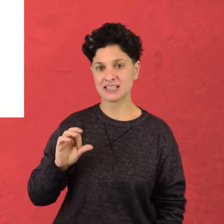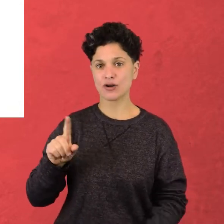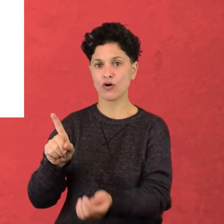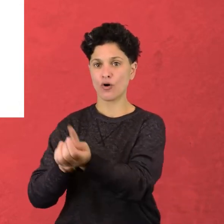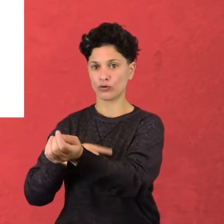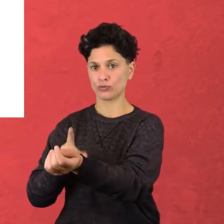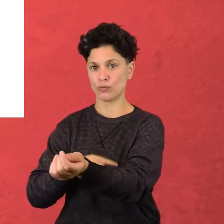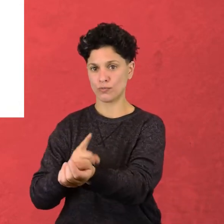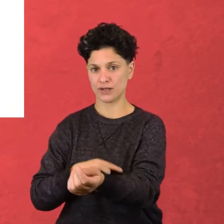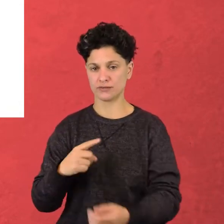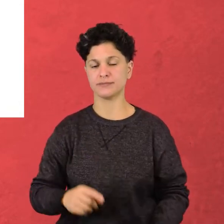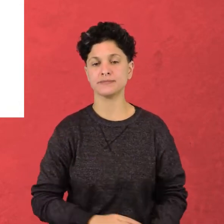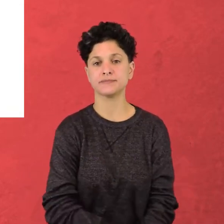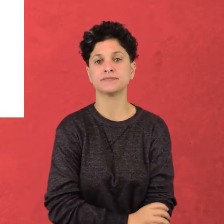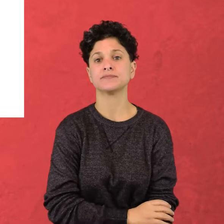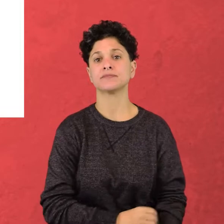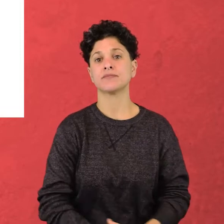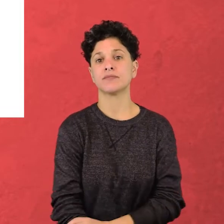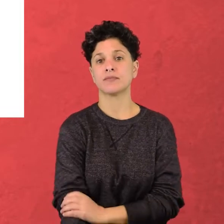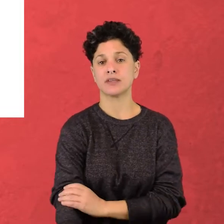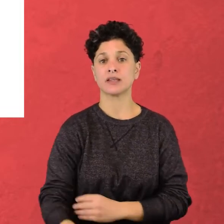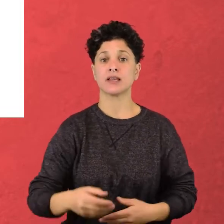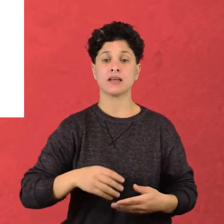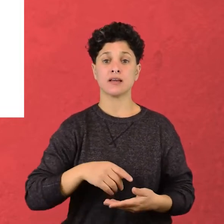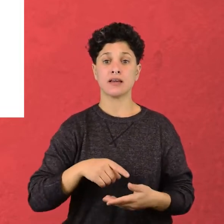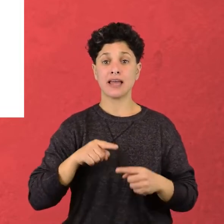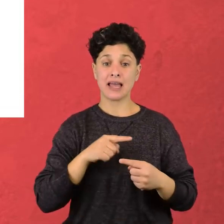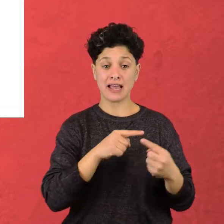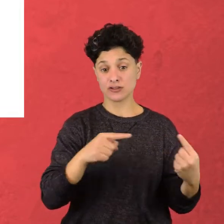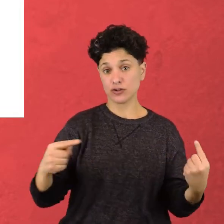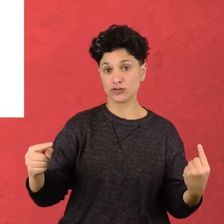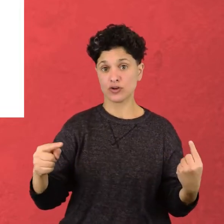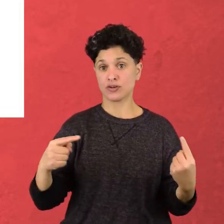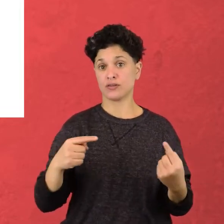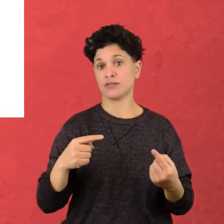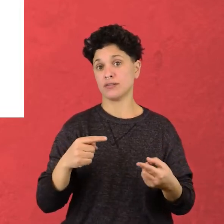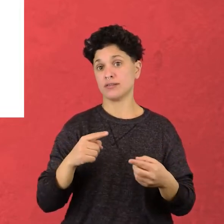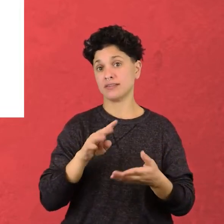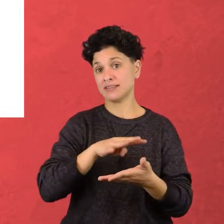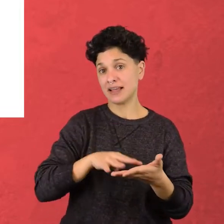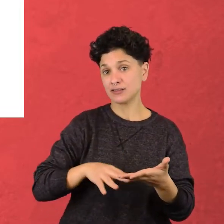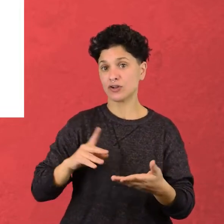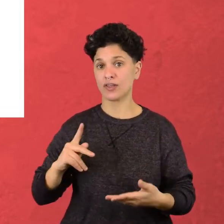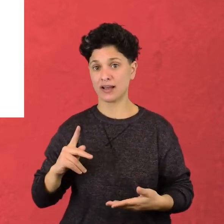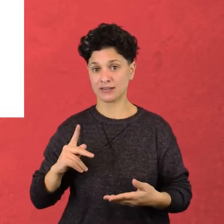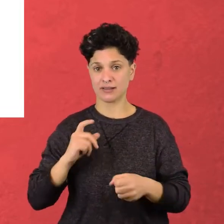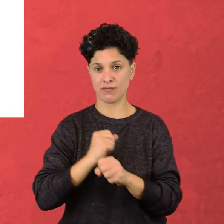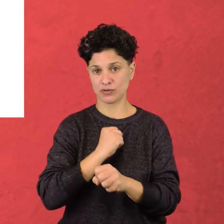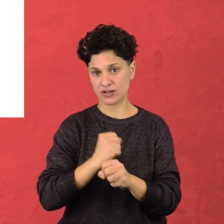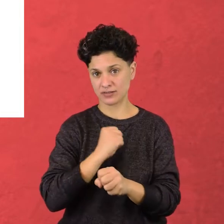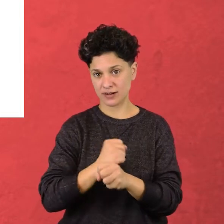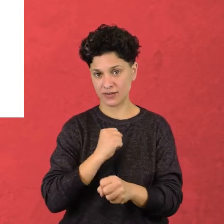dos materiales que estamos trabajando, por lo menos más profundamente, y el texto de Kant, que